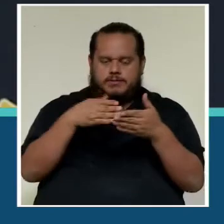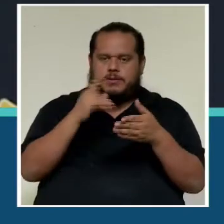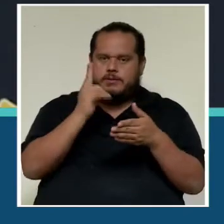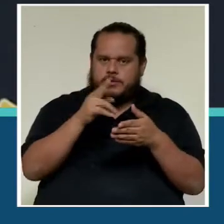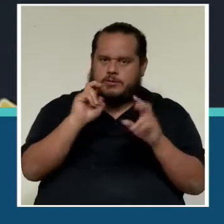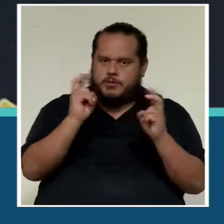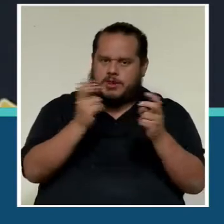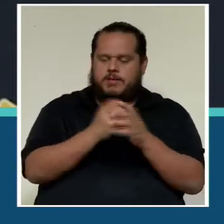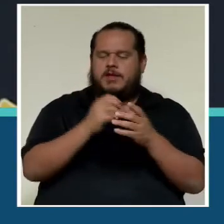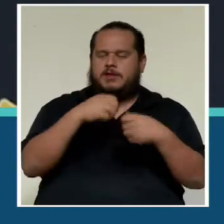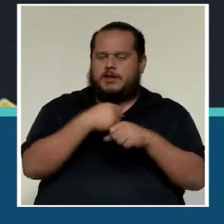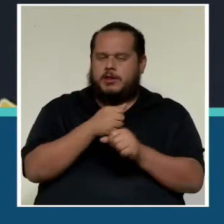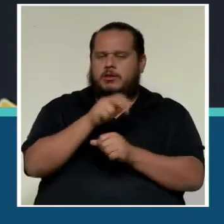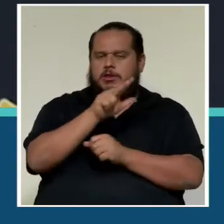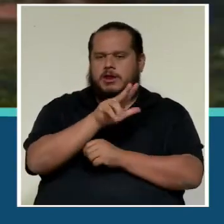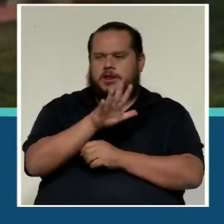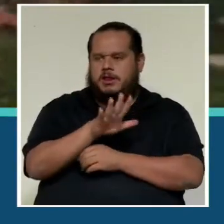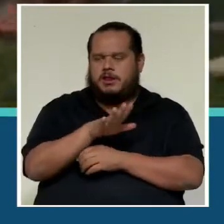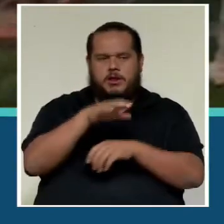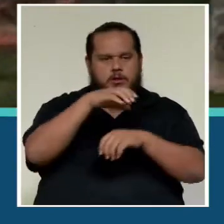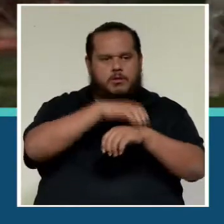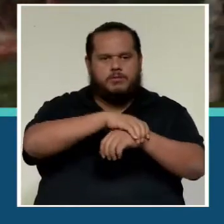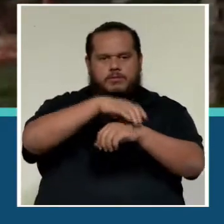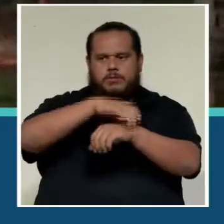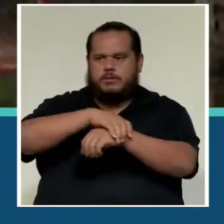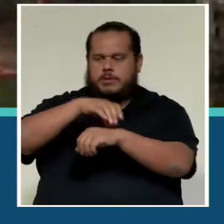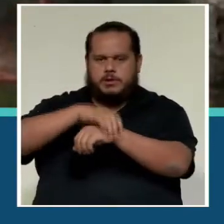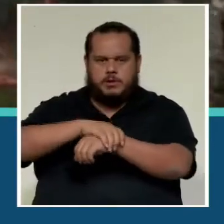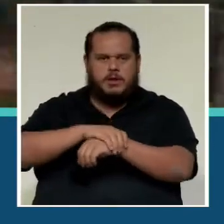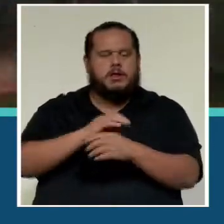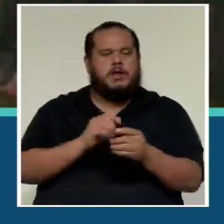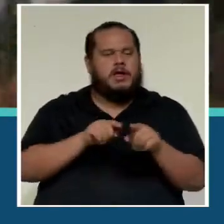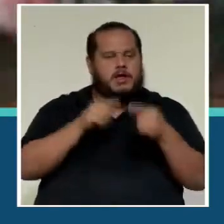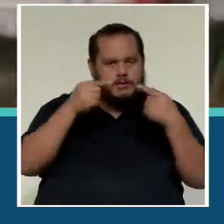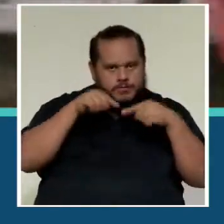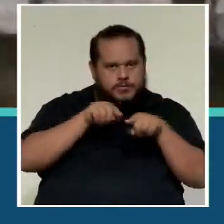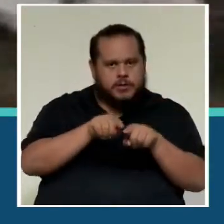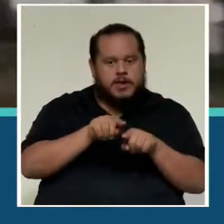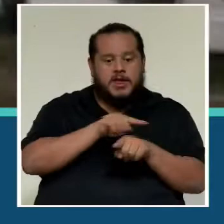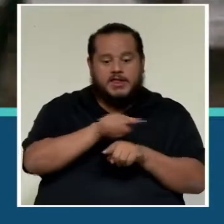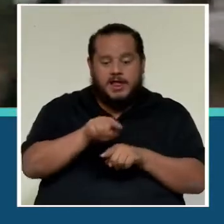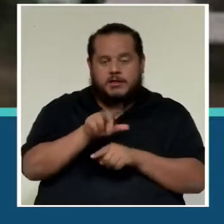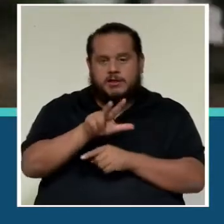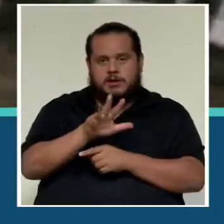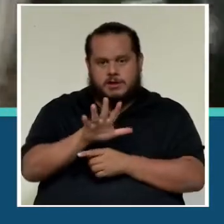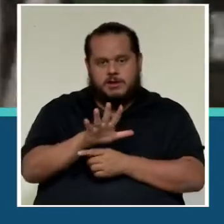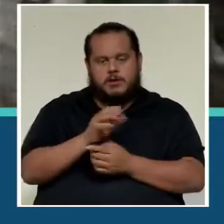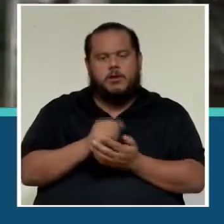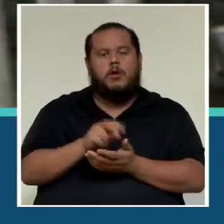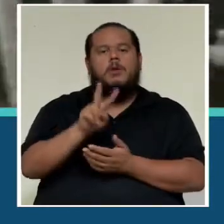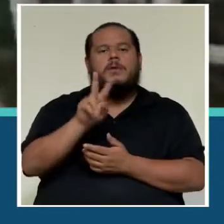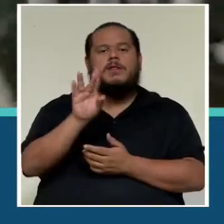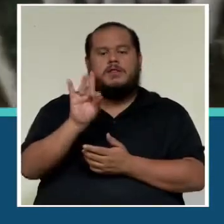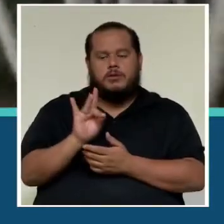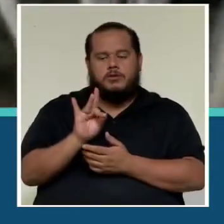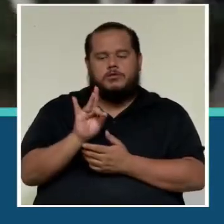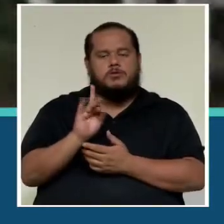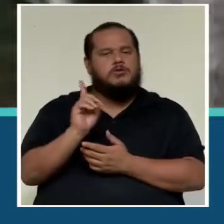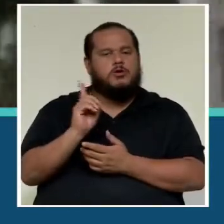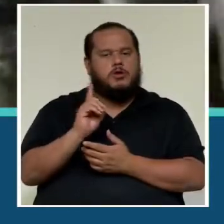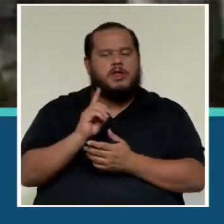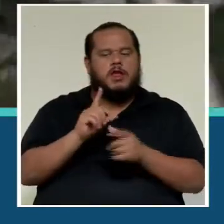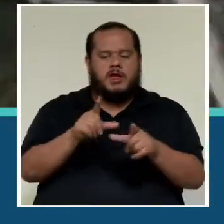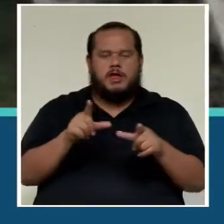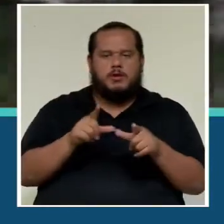están realizando 35 allanamientos simultáneos. De esos 35 allanamientos, 28 son en